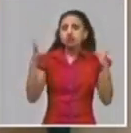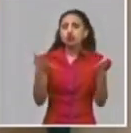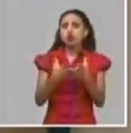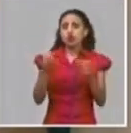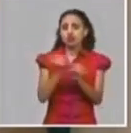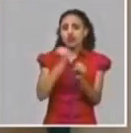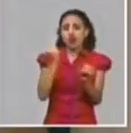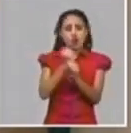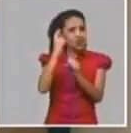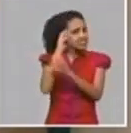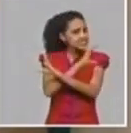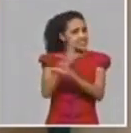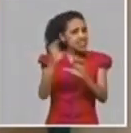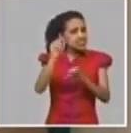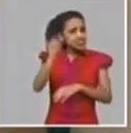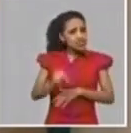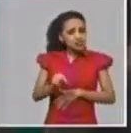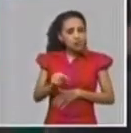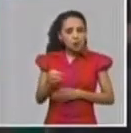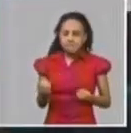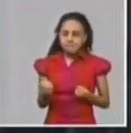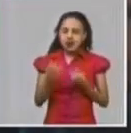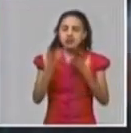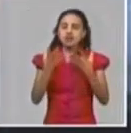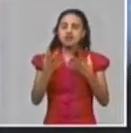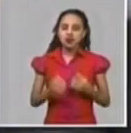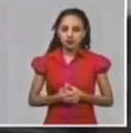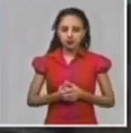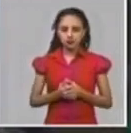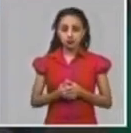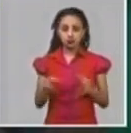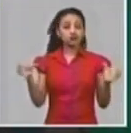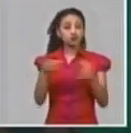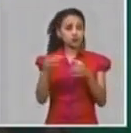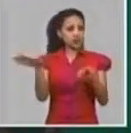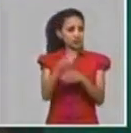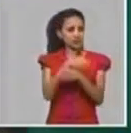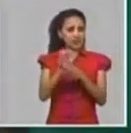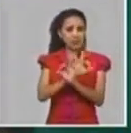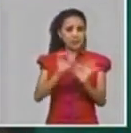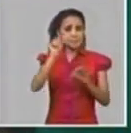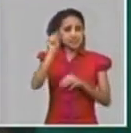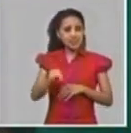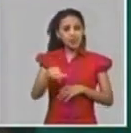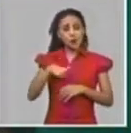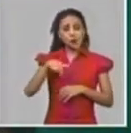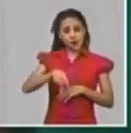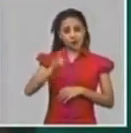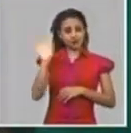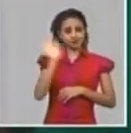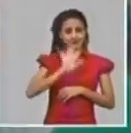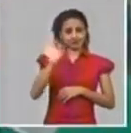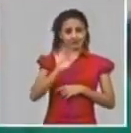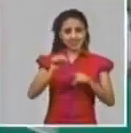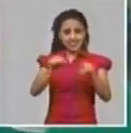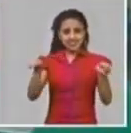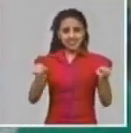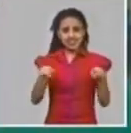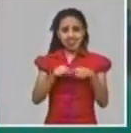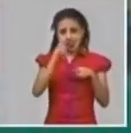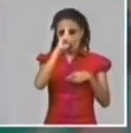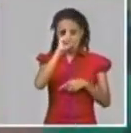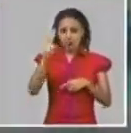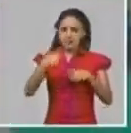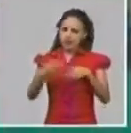para salvar, aunque sea un hombre. Un equipo multidisciplinario hoy lo despide desde esta sala hospitalaria, pero